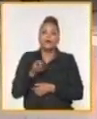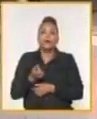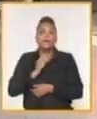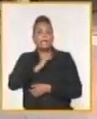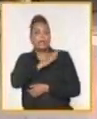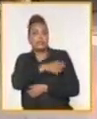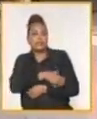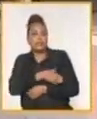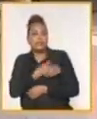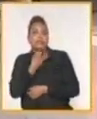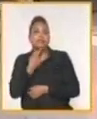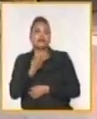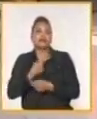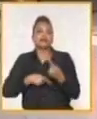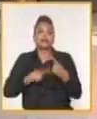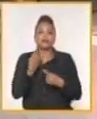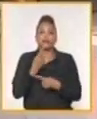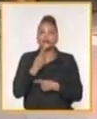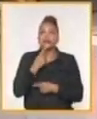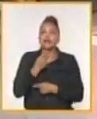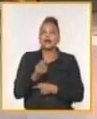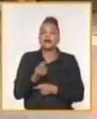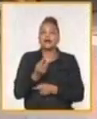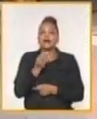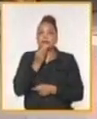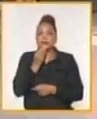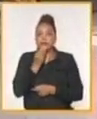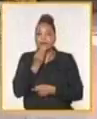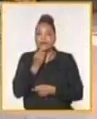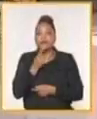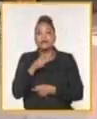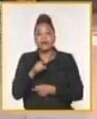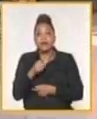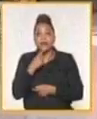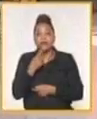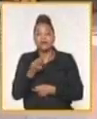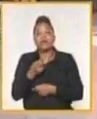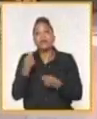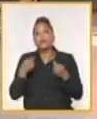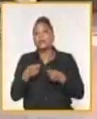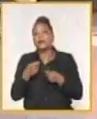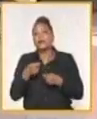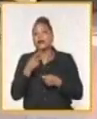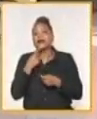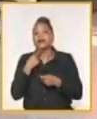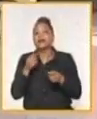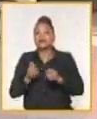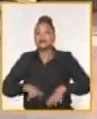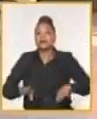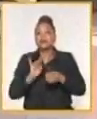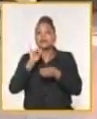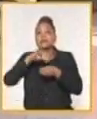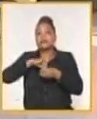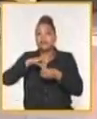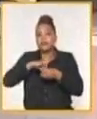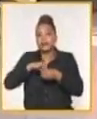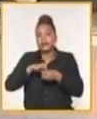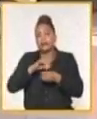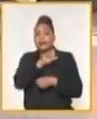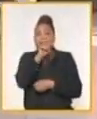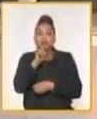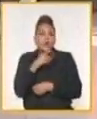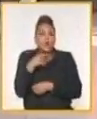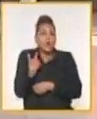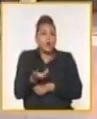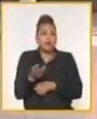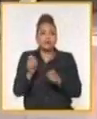Irán, tiene que ver con la debilidad del propio Netanyahu como político, sus crisis internas. Un poco cuál es la situación interna allí, cómo